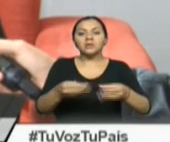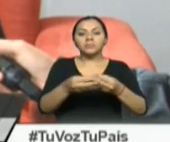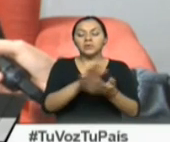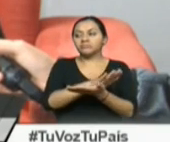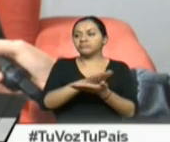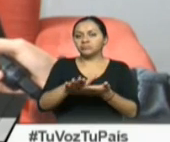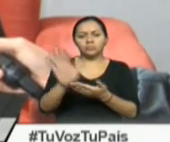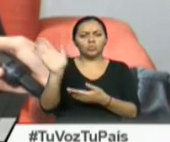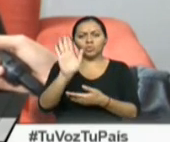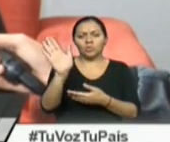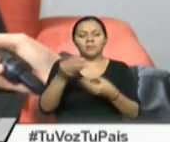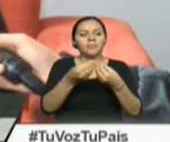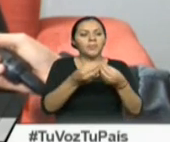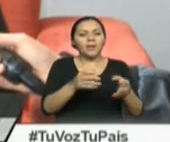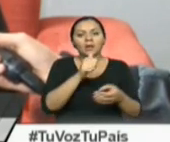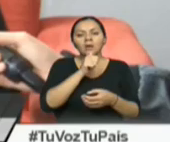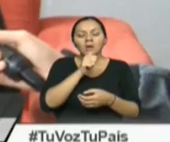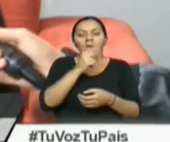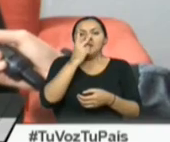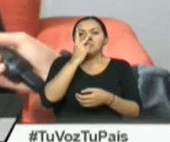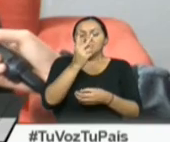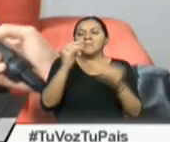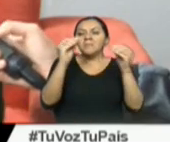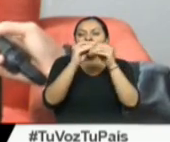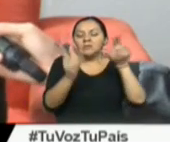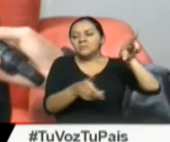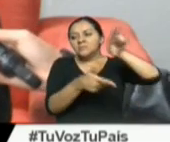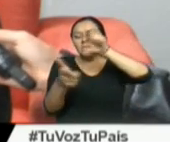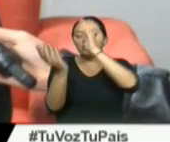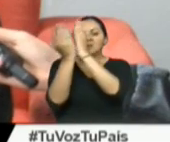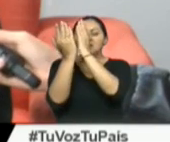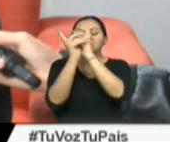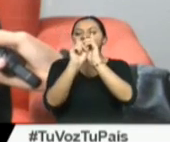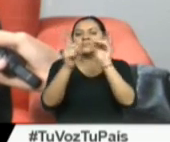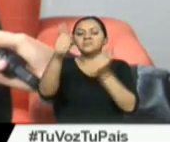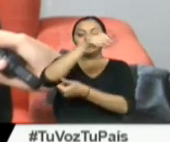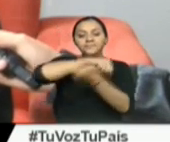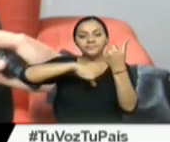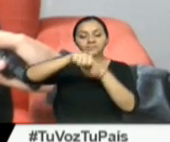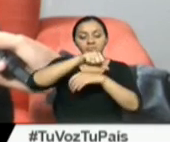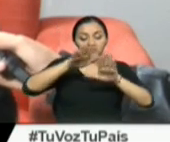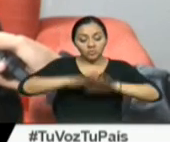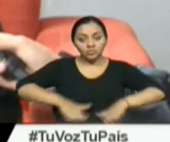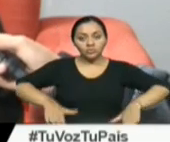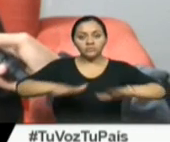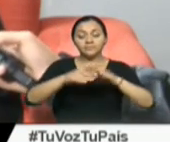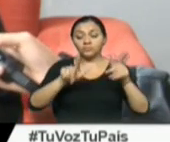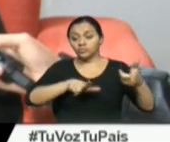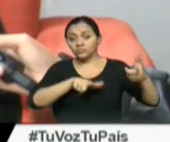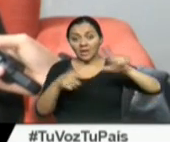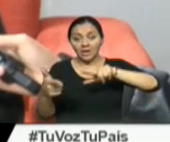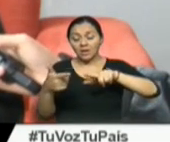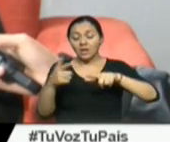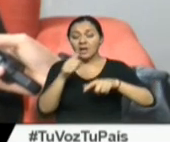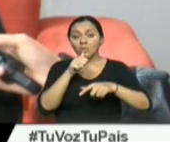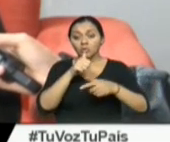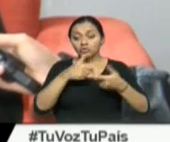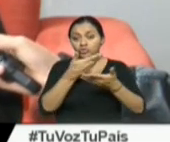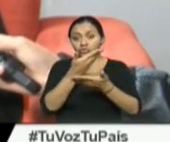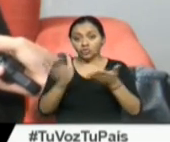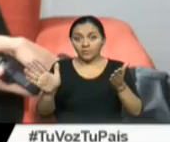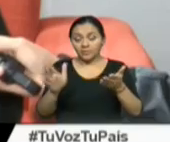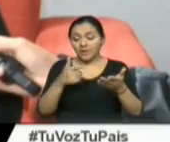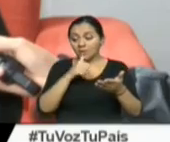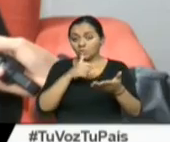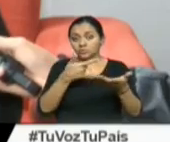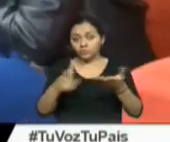agua y no se desperdicia el abono orgánico. Es decir, le devolvemos a la tierra el excedente de lo que el ganadito,